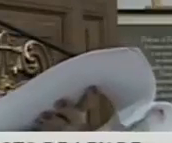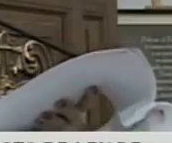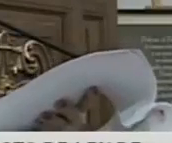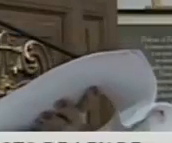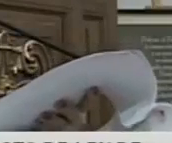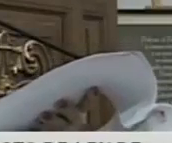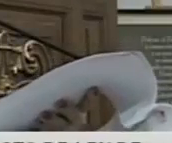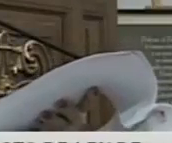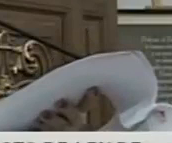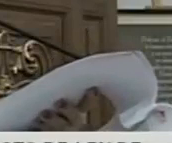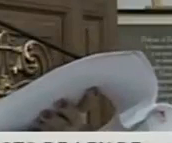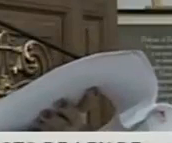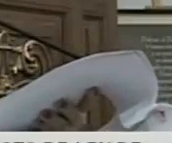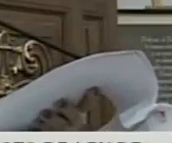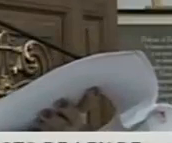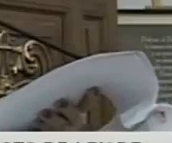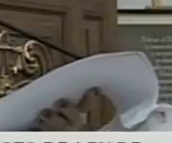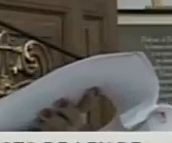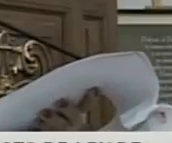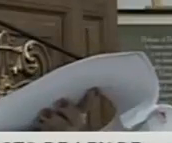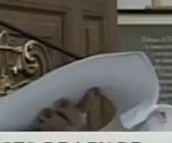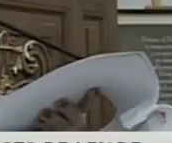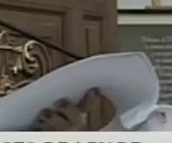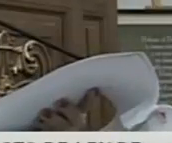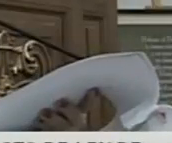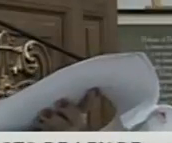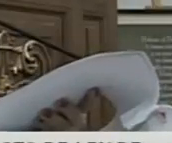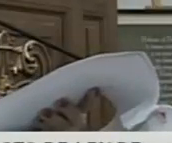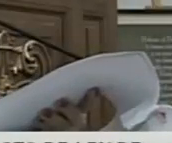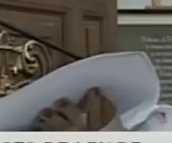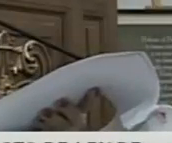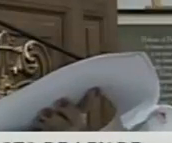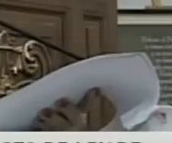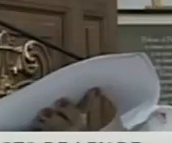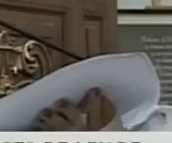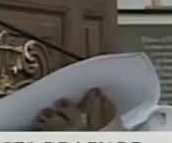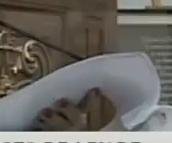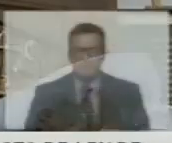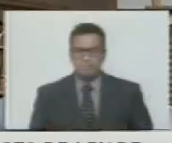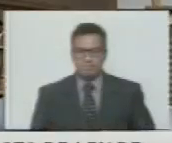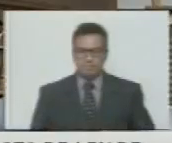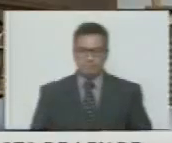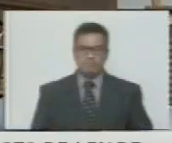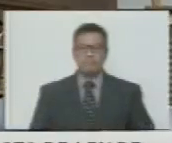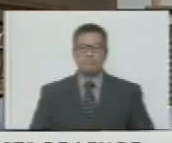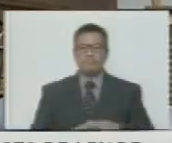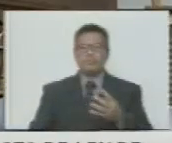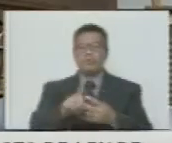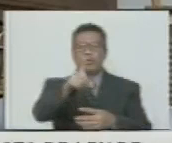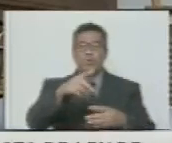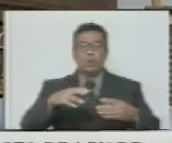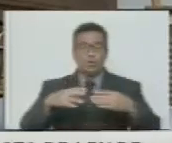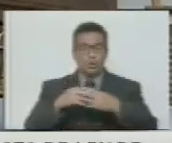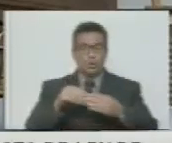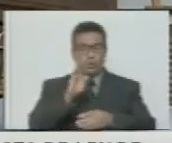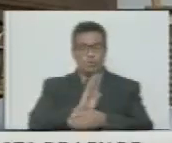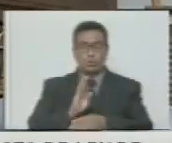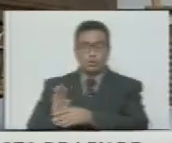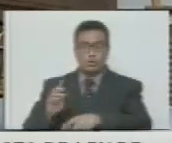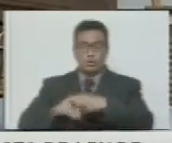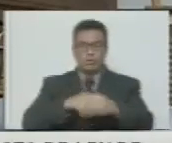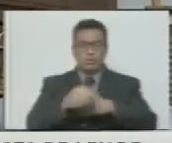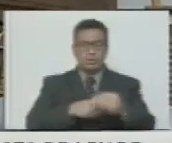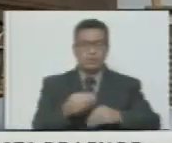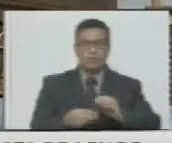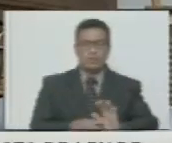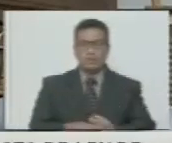160.000 veces el tipo de cambio de referencia para las empresas que aspiren a operar en uno de los seguros de los